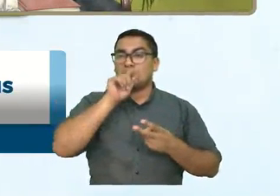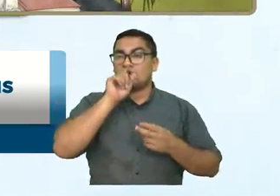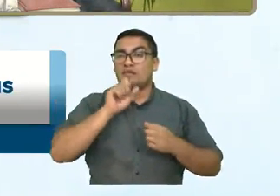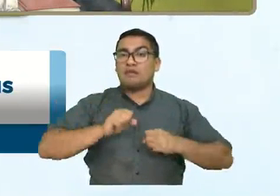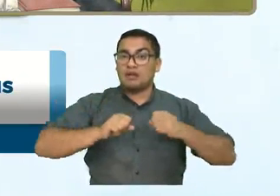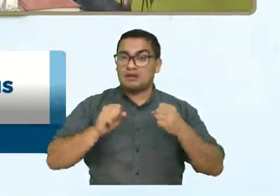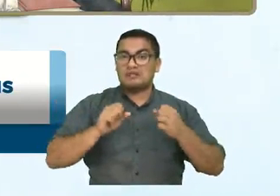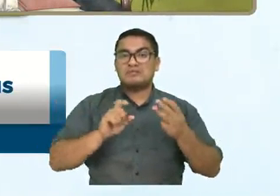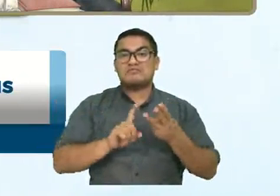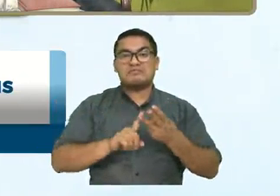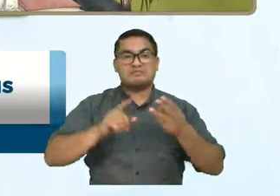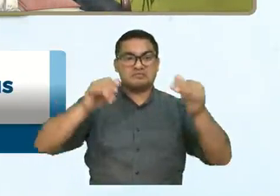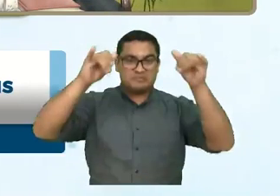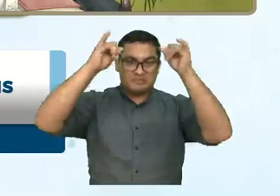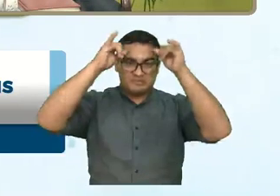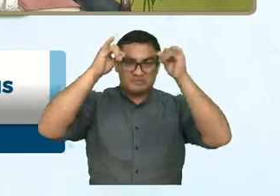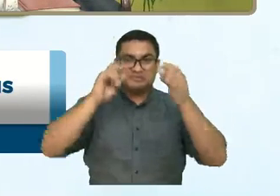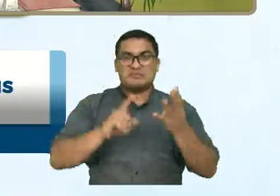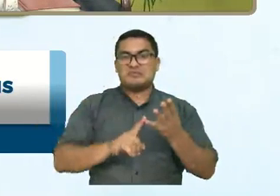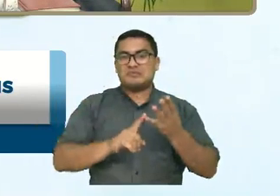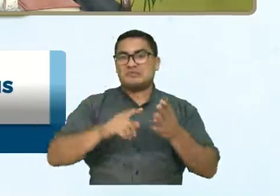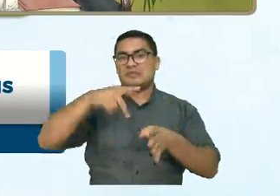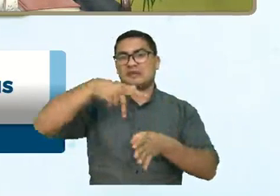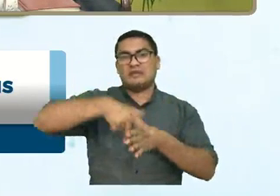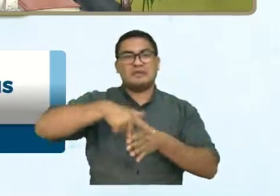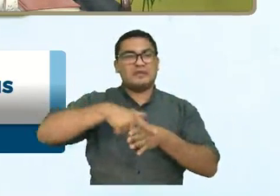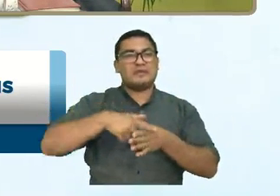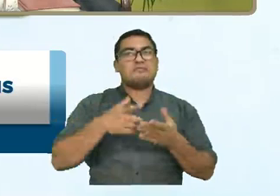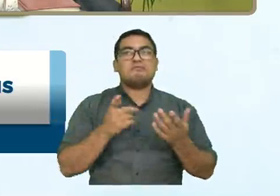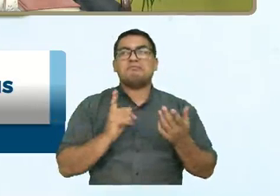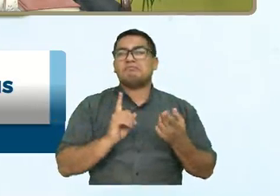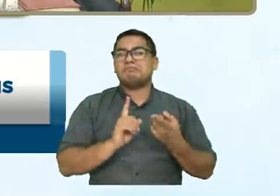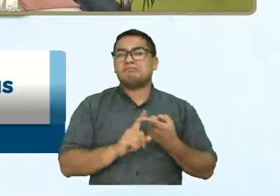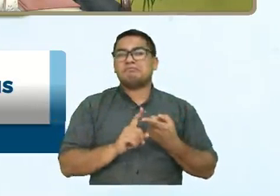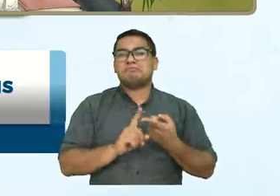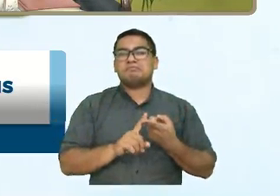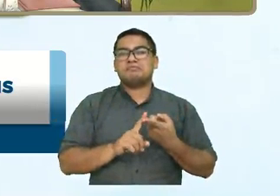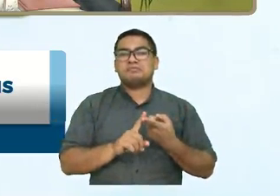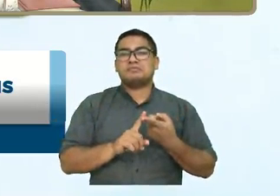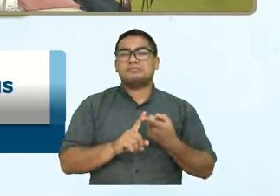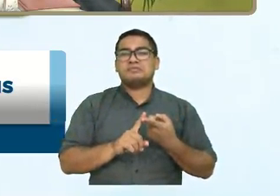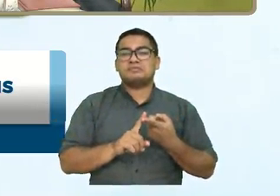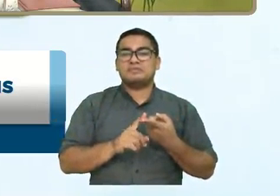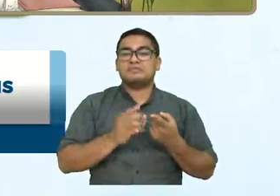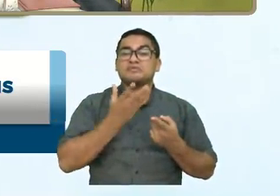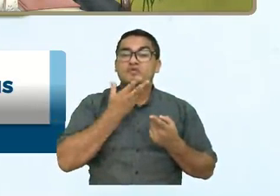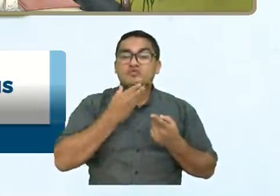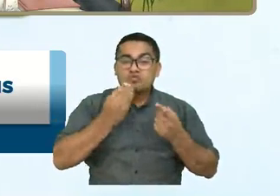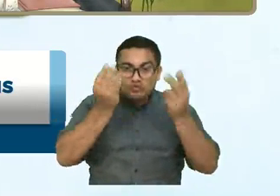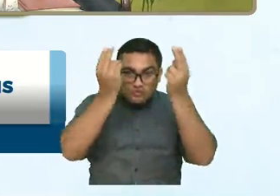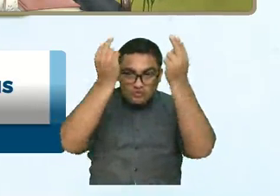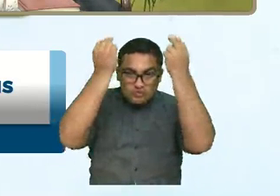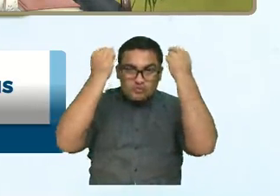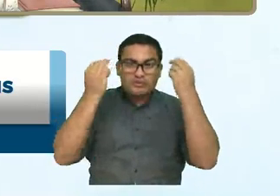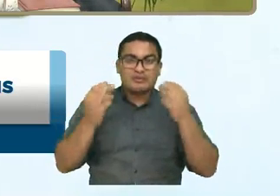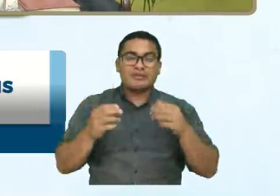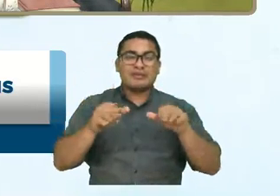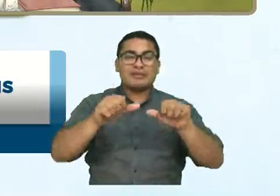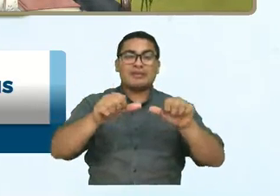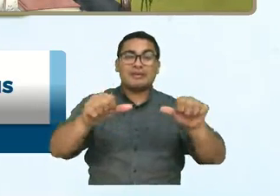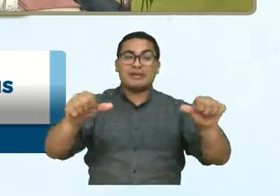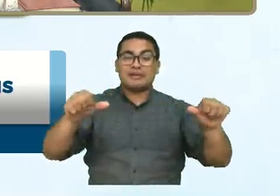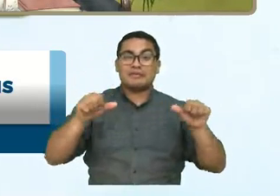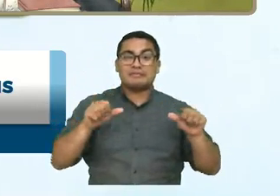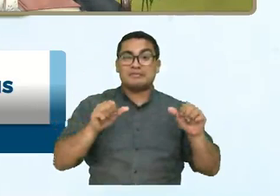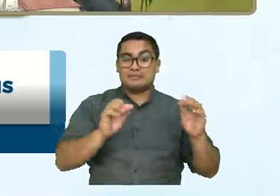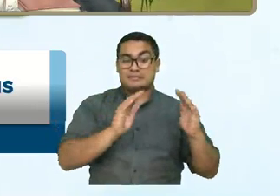ganado, los equinos, ¿verdad? Lo que son las cabritas, los animales de crianza, ¿no? De corral. En